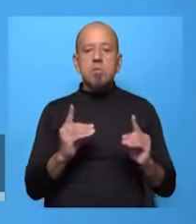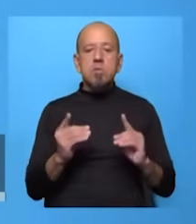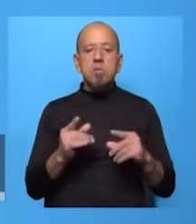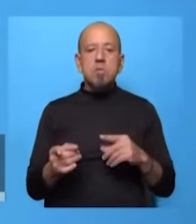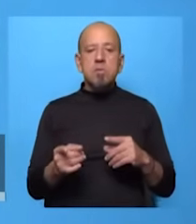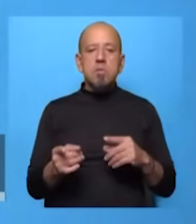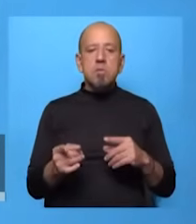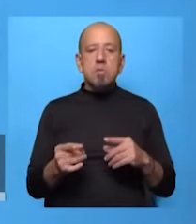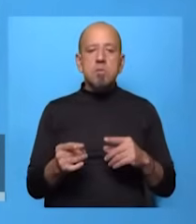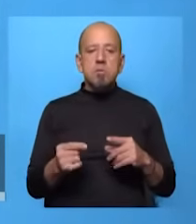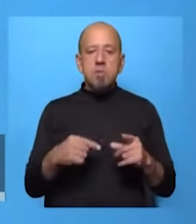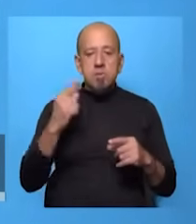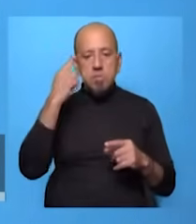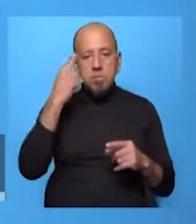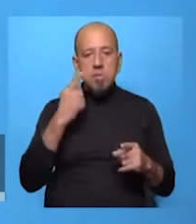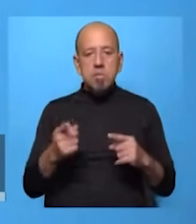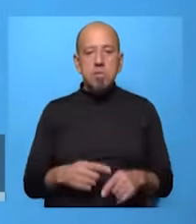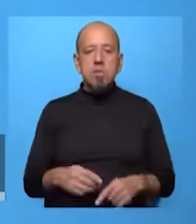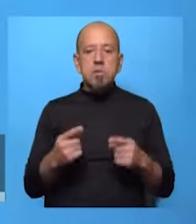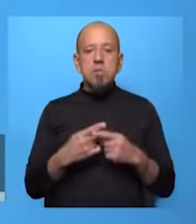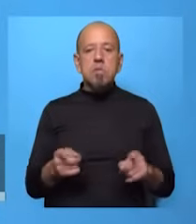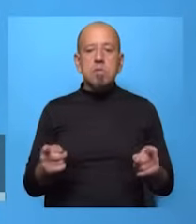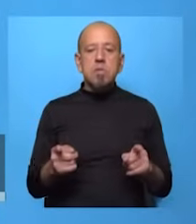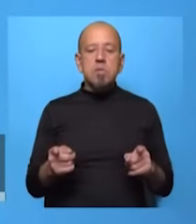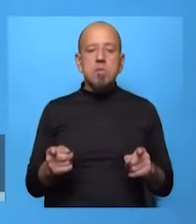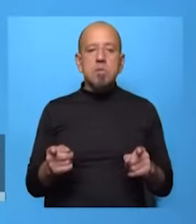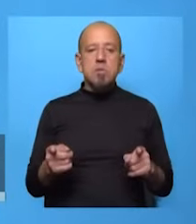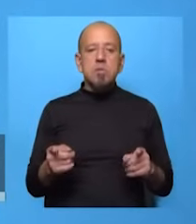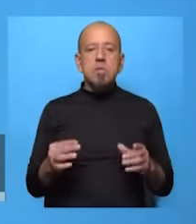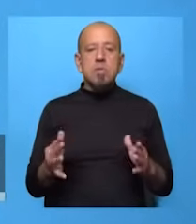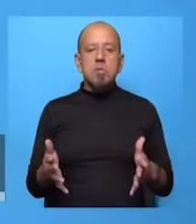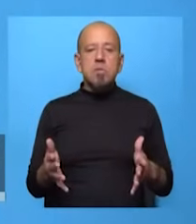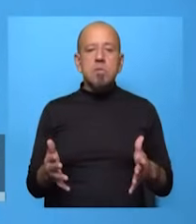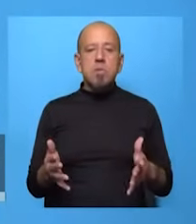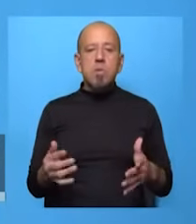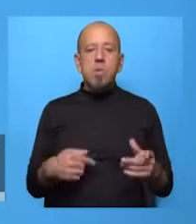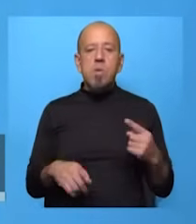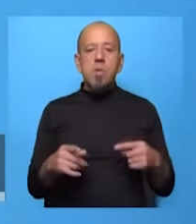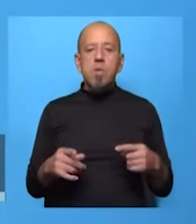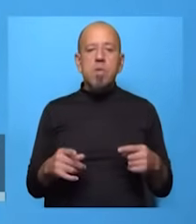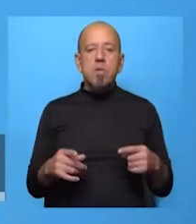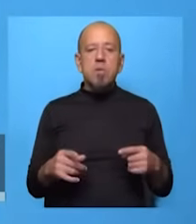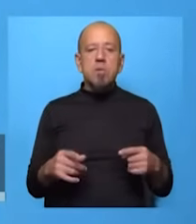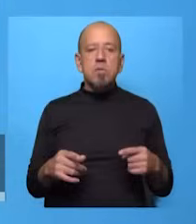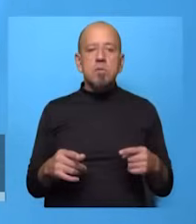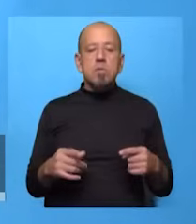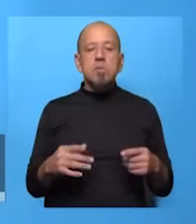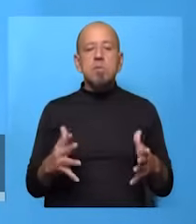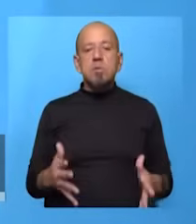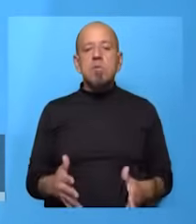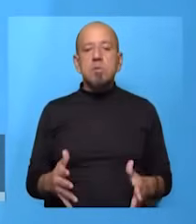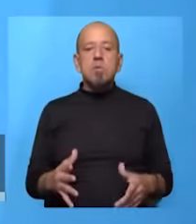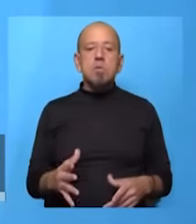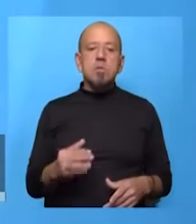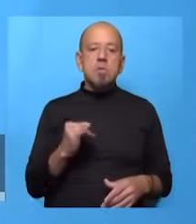distinto tiene que ser muy firme en sus convicciones y en sus valores para poder generar ese paso y tender esa mano para ver si hay